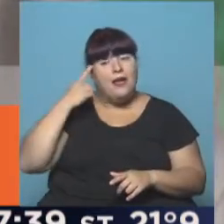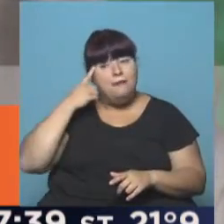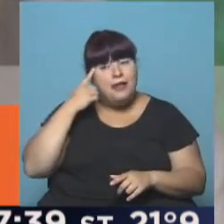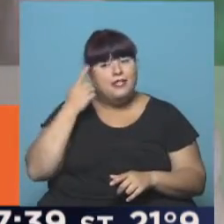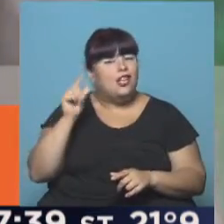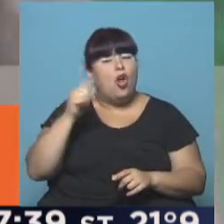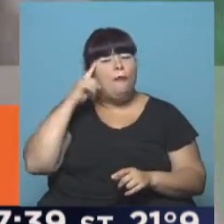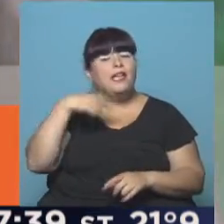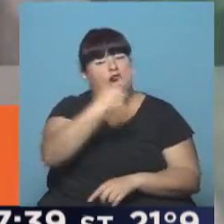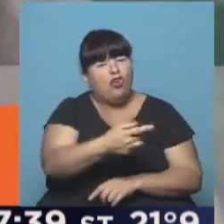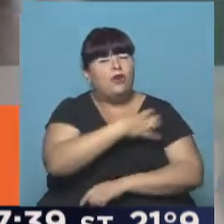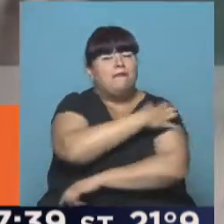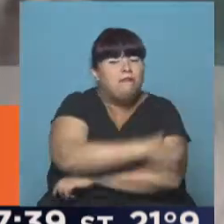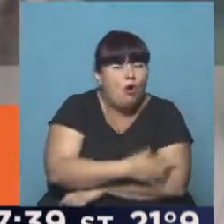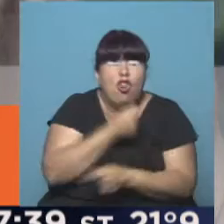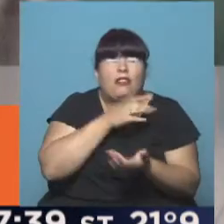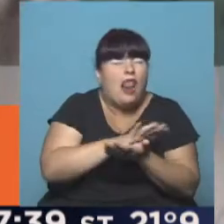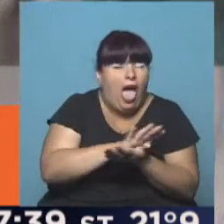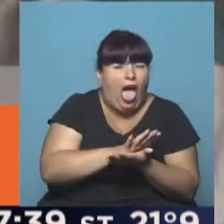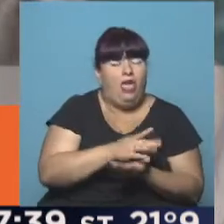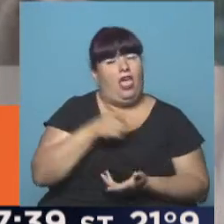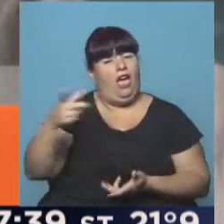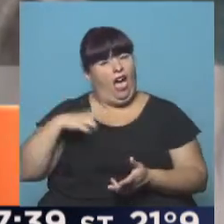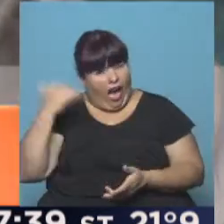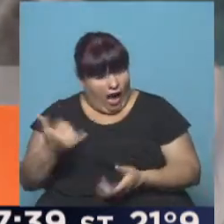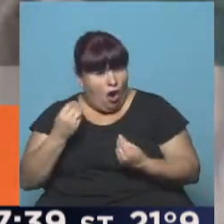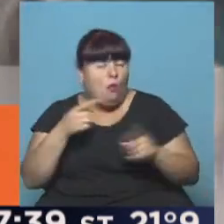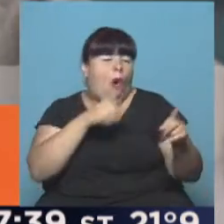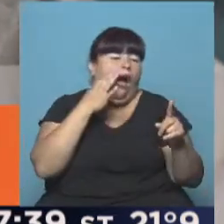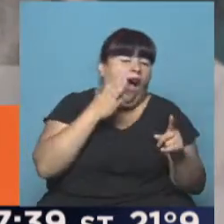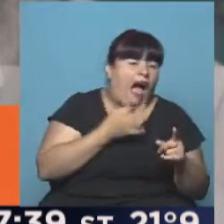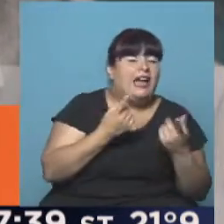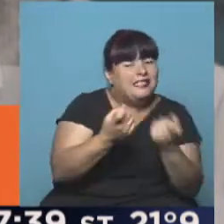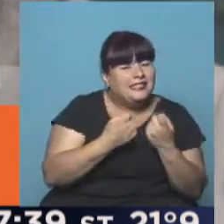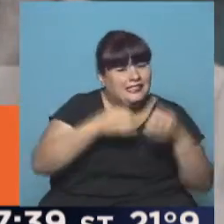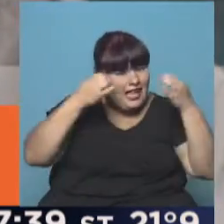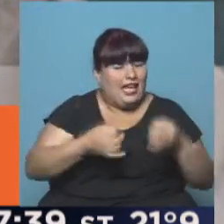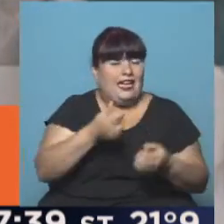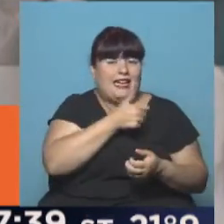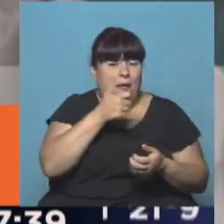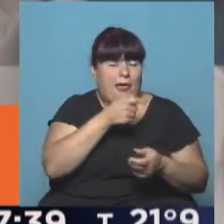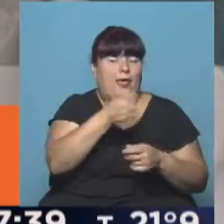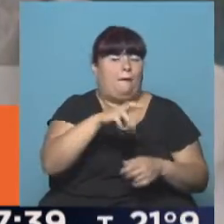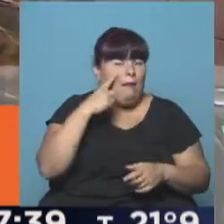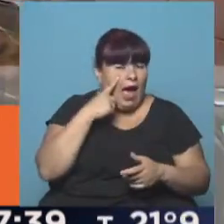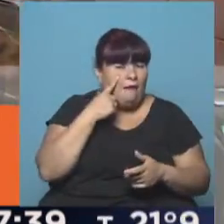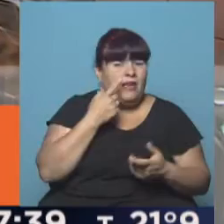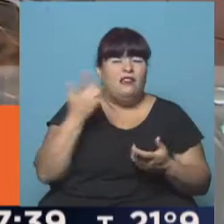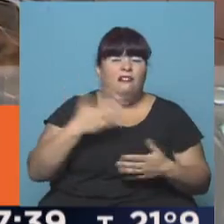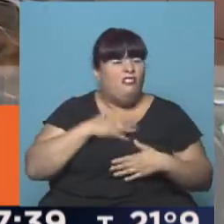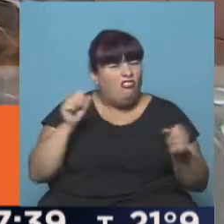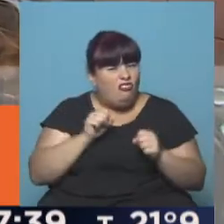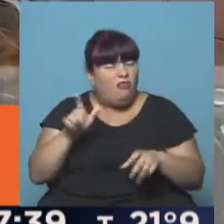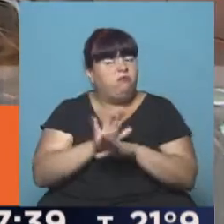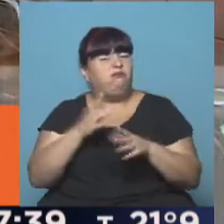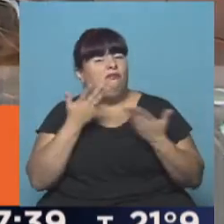muy poco en el otro que no tiene nada o apenas tiene algo y necesita de ese apoyo del PAMI. Digo, la poca solidaridad, ¿no?,